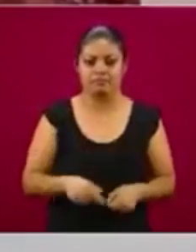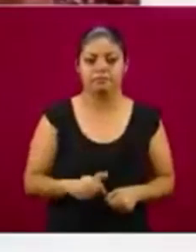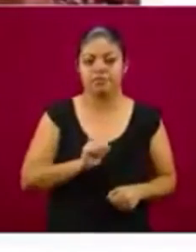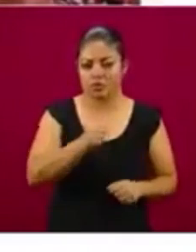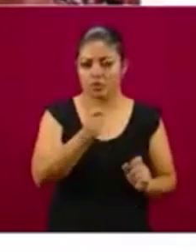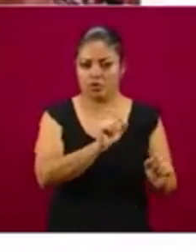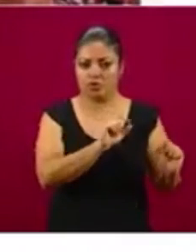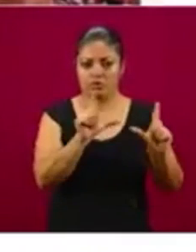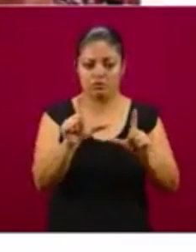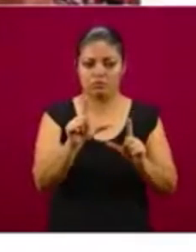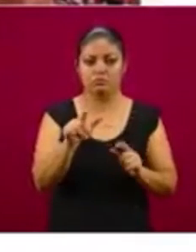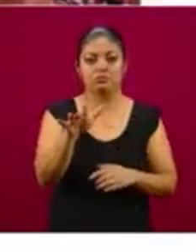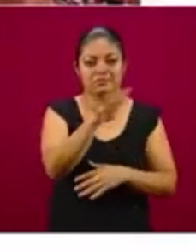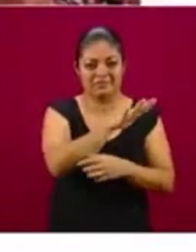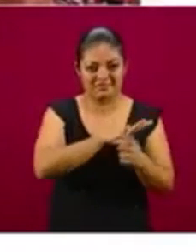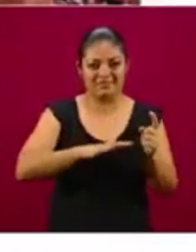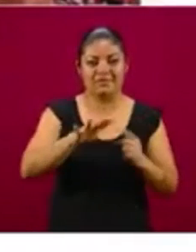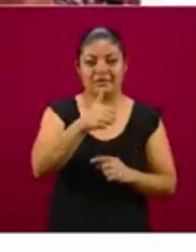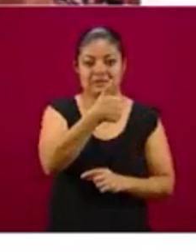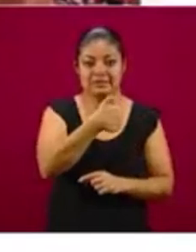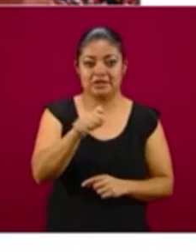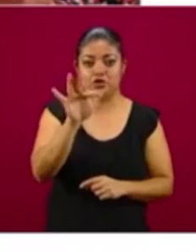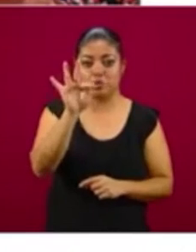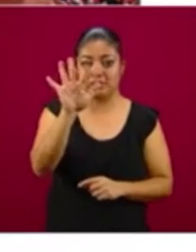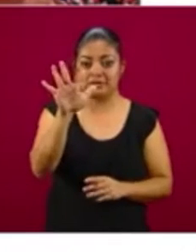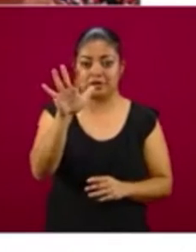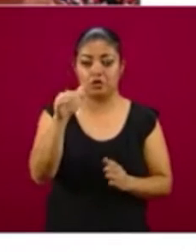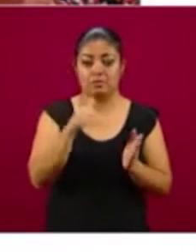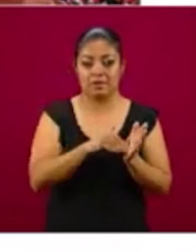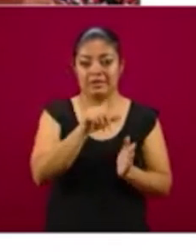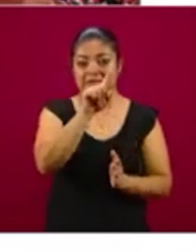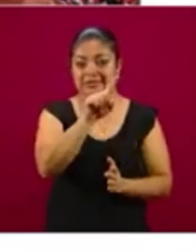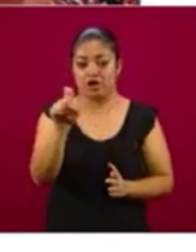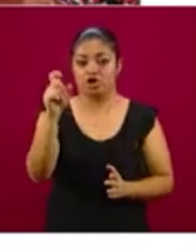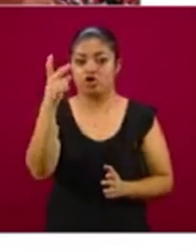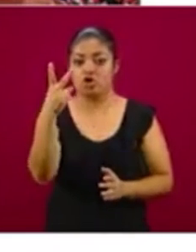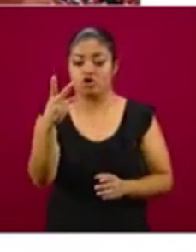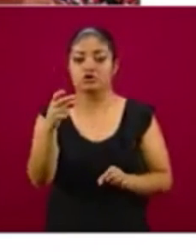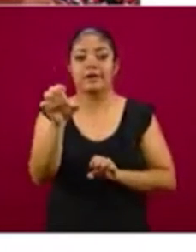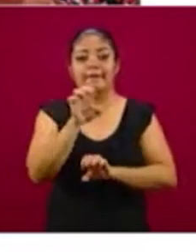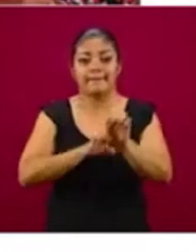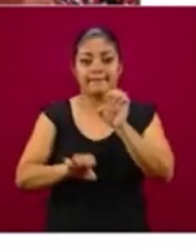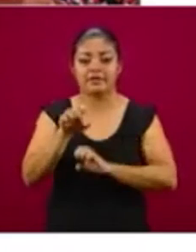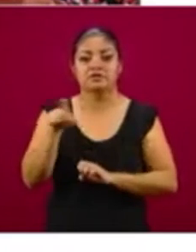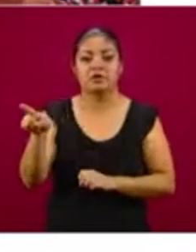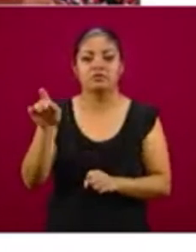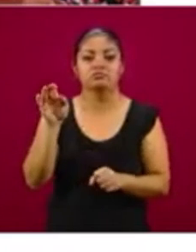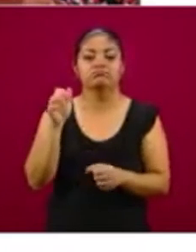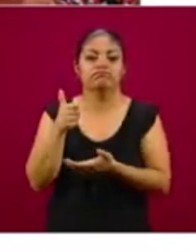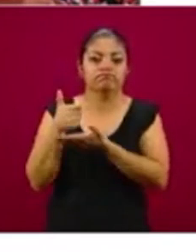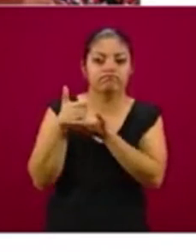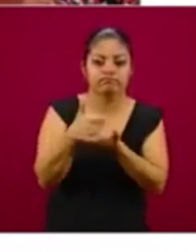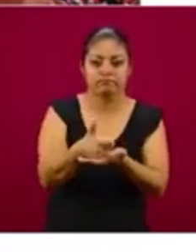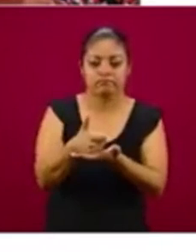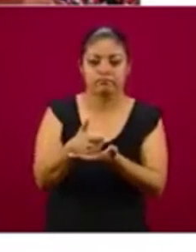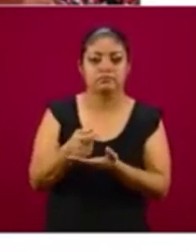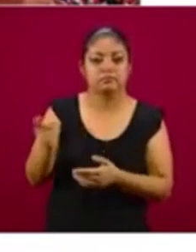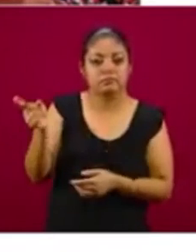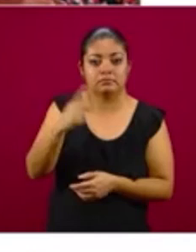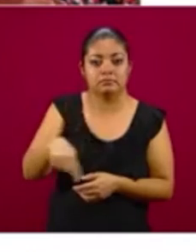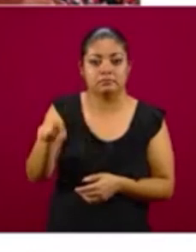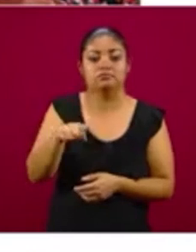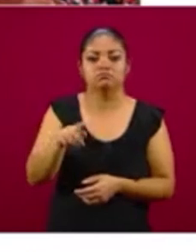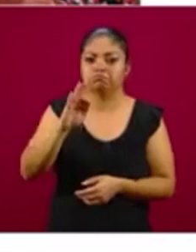universos ya los hemos comentado 645 1.102 empresarios solidarios son los susceptibles a